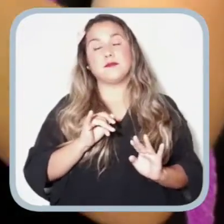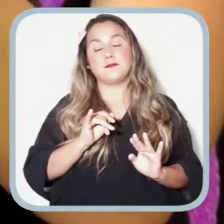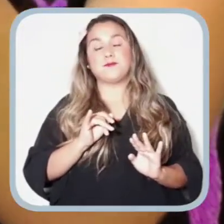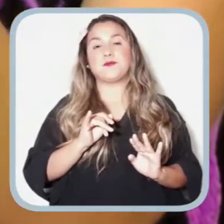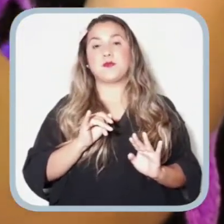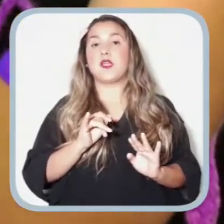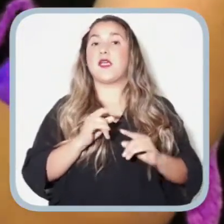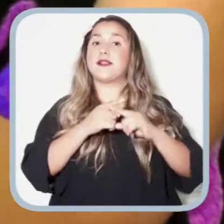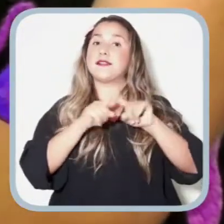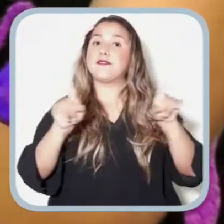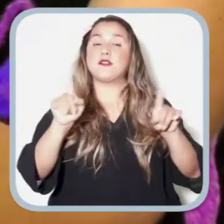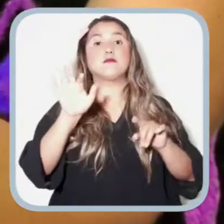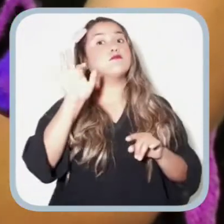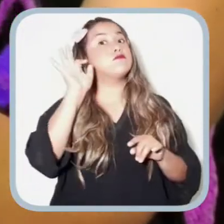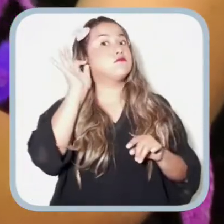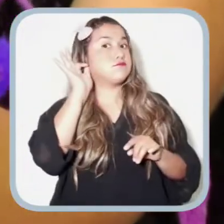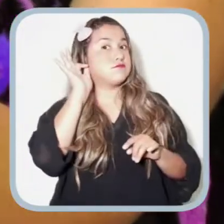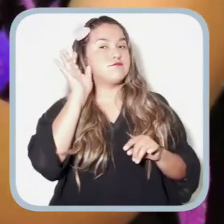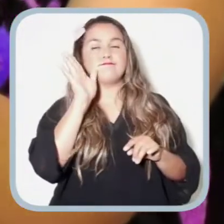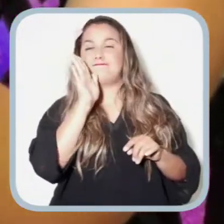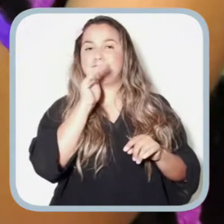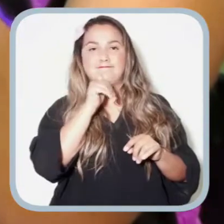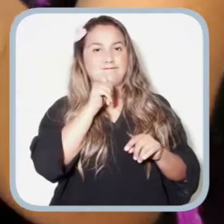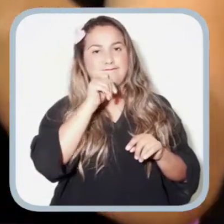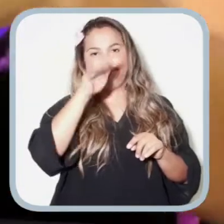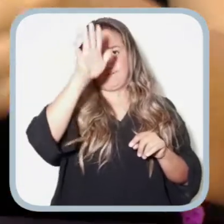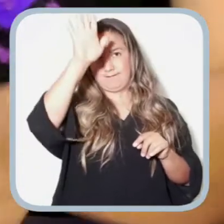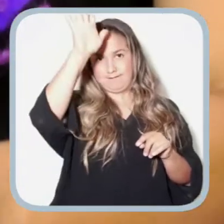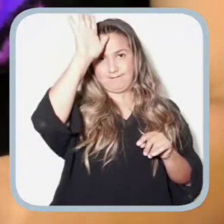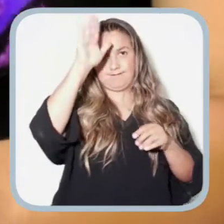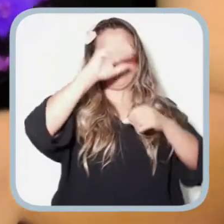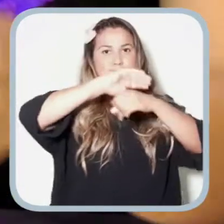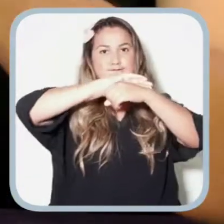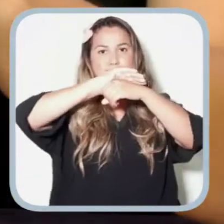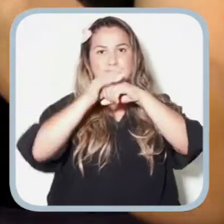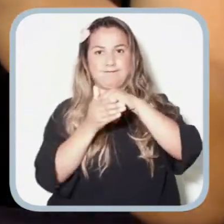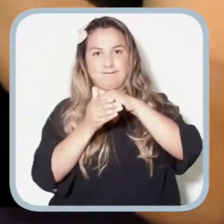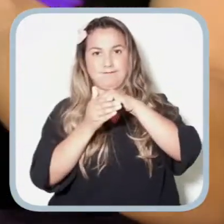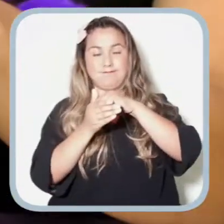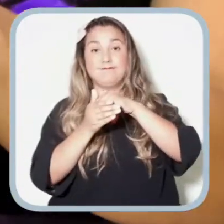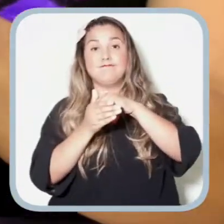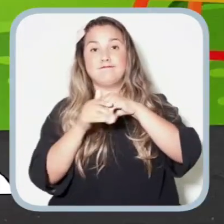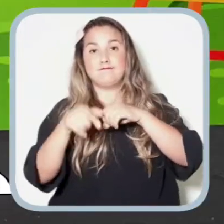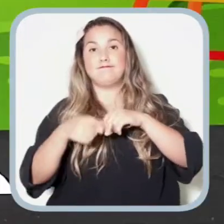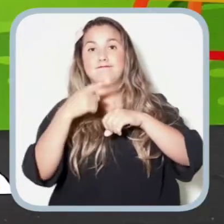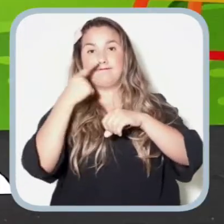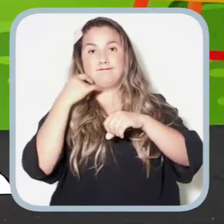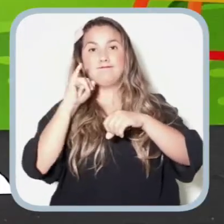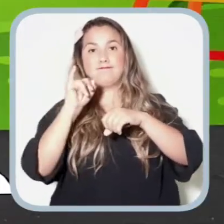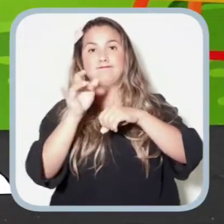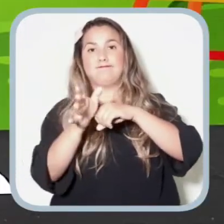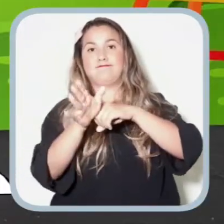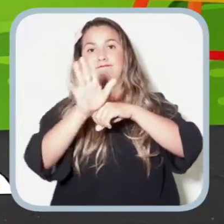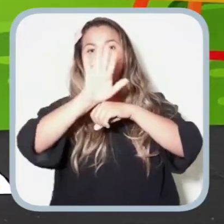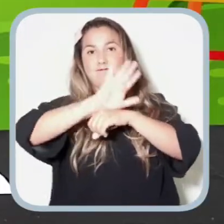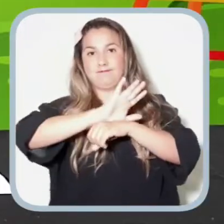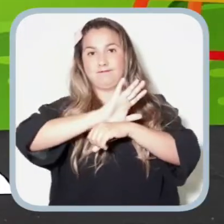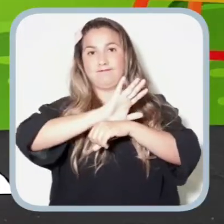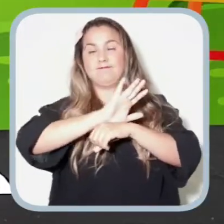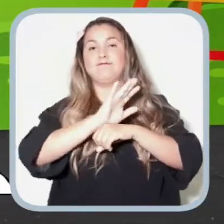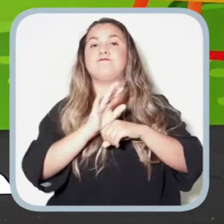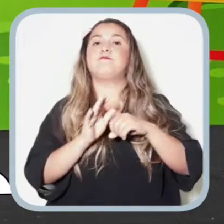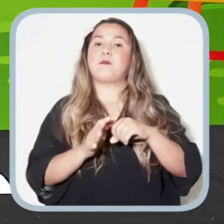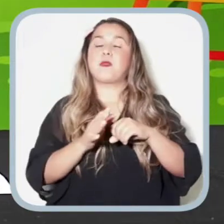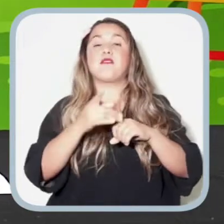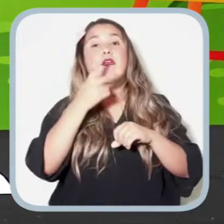a diferencia de la hembra que no tiene esa cresta entonces vamos a ver si hacemos un